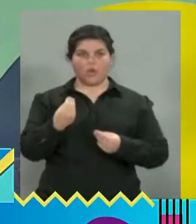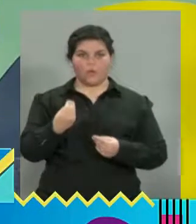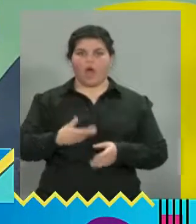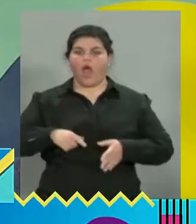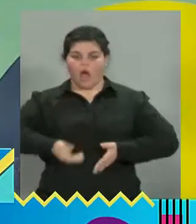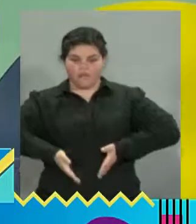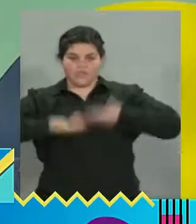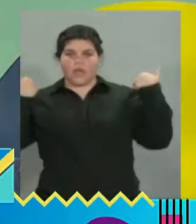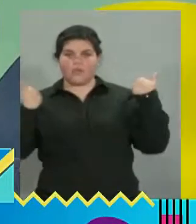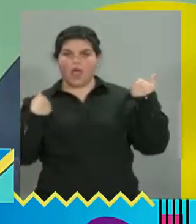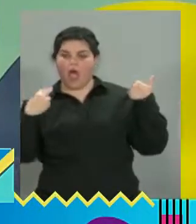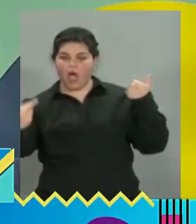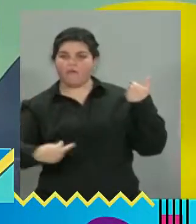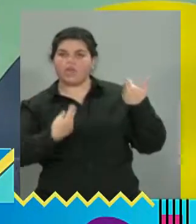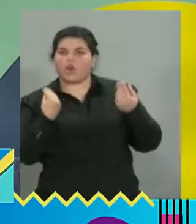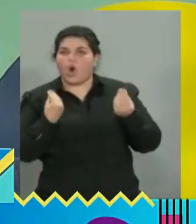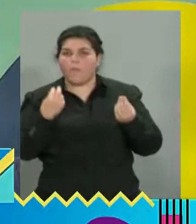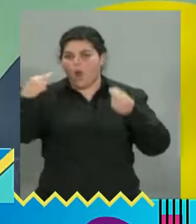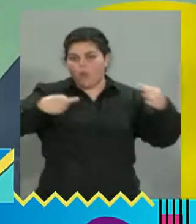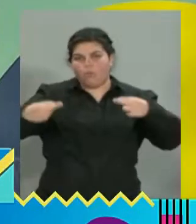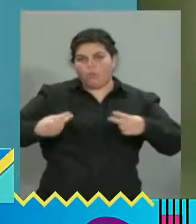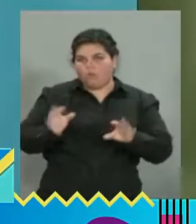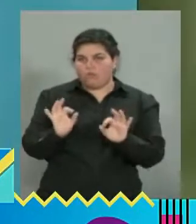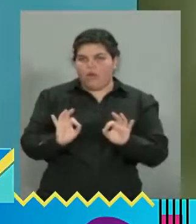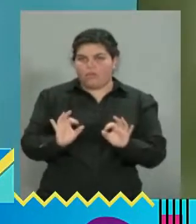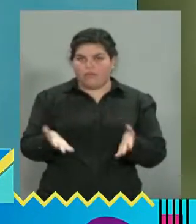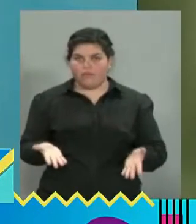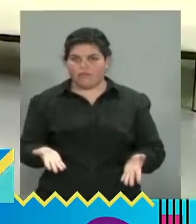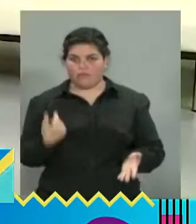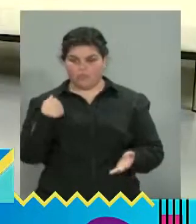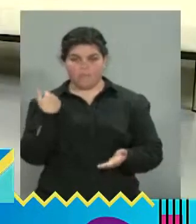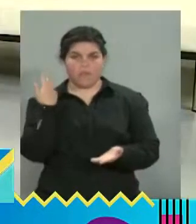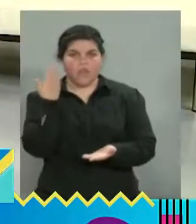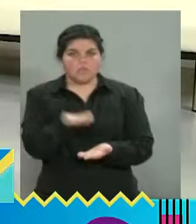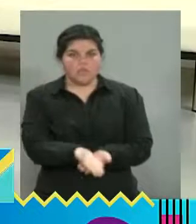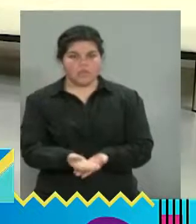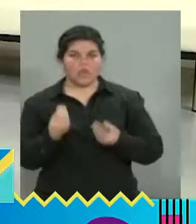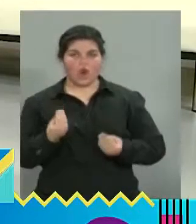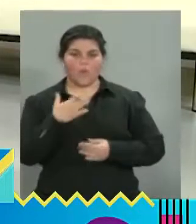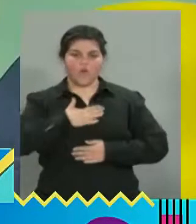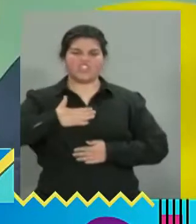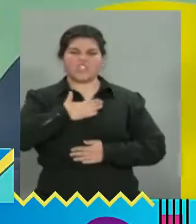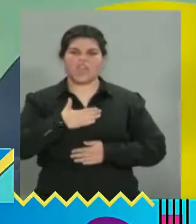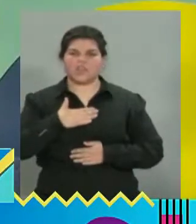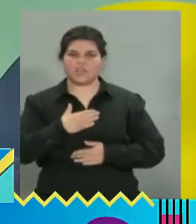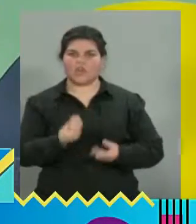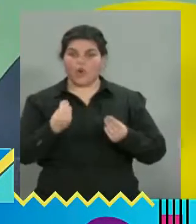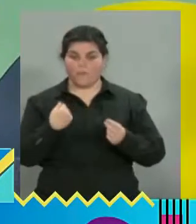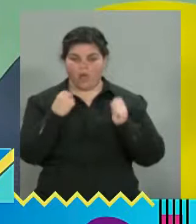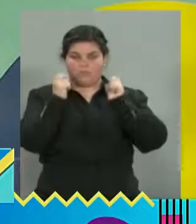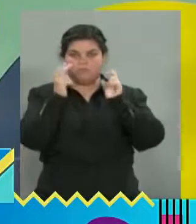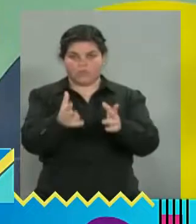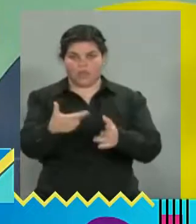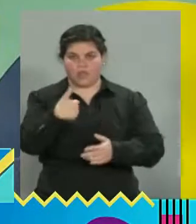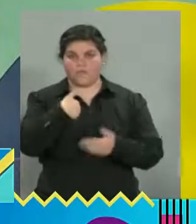que la gente vea qué genitalidad tiene esa persona. Uno se presenta en función de cómo se percibe y cómo las demás personas